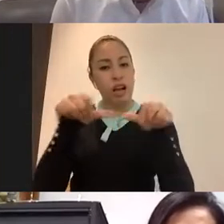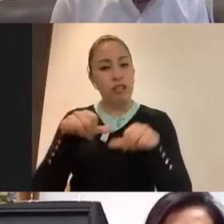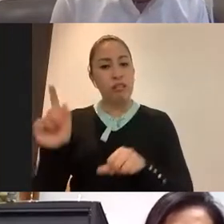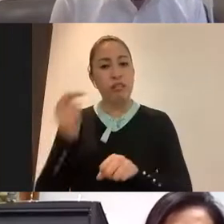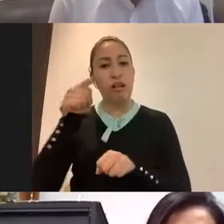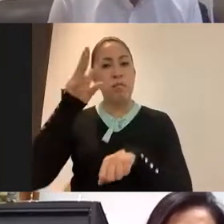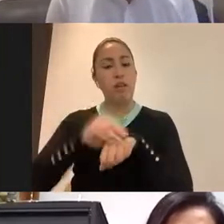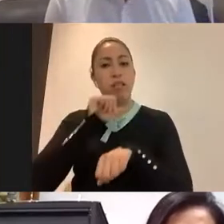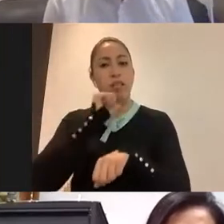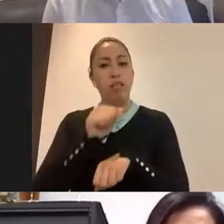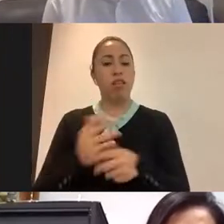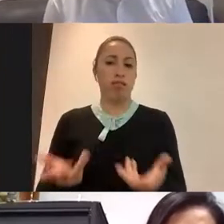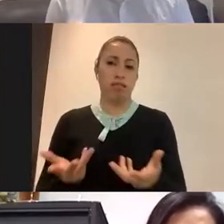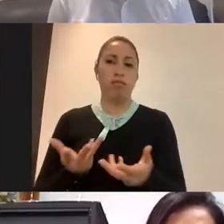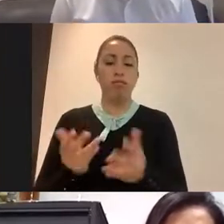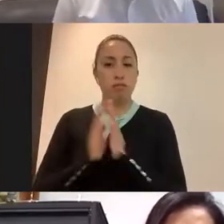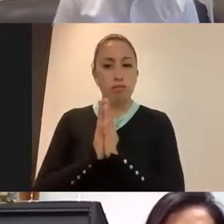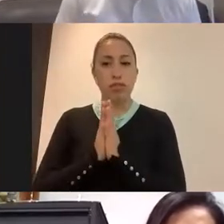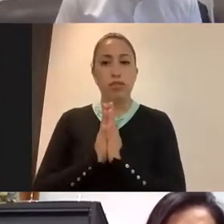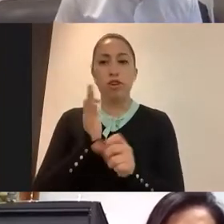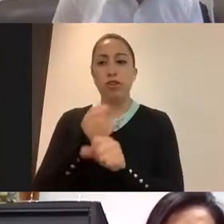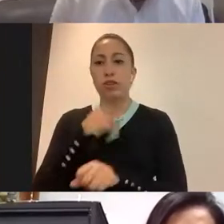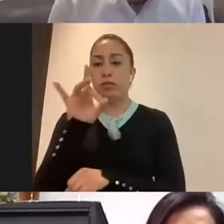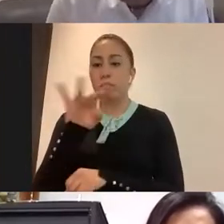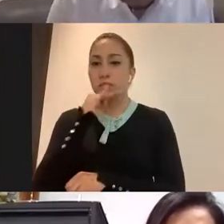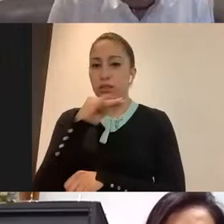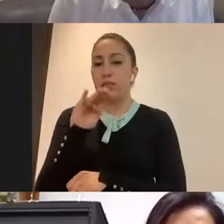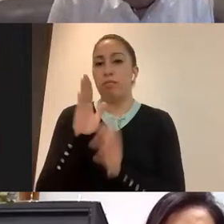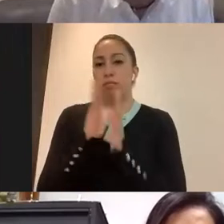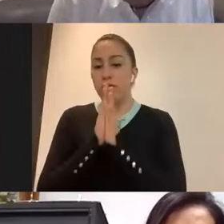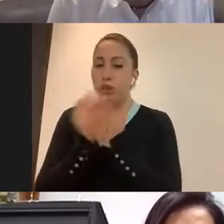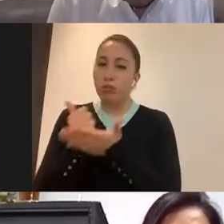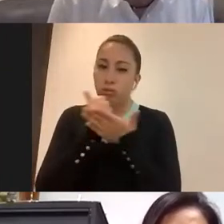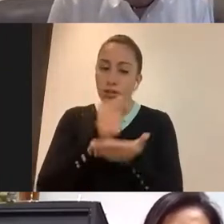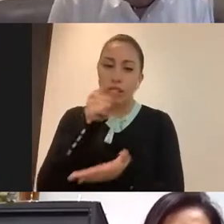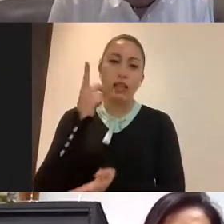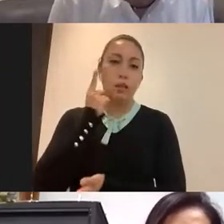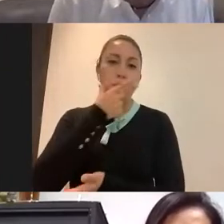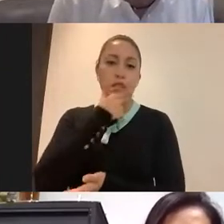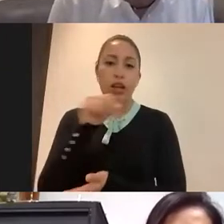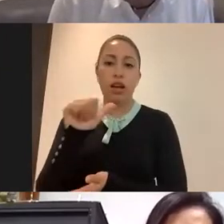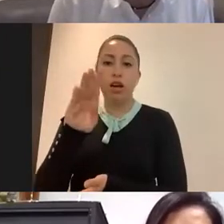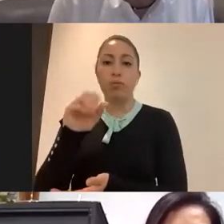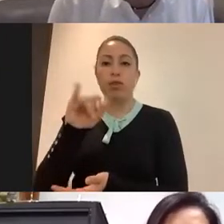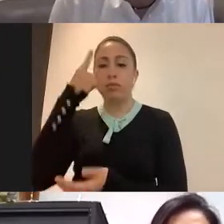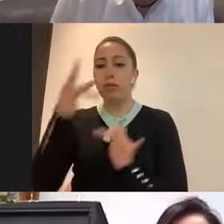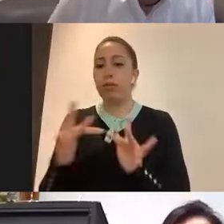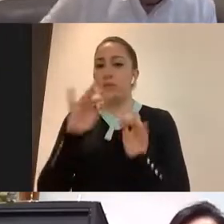la Innovación Técnica, ya les estoy mandando un mensajito, que por favor le permitan